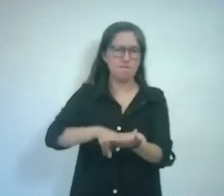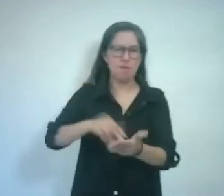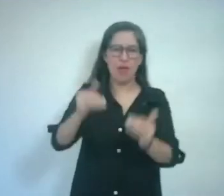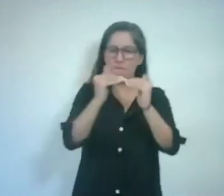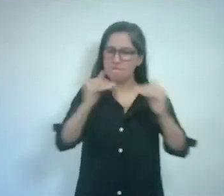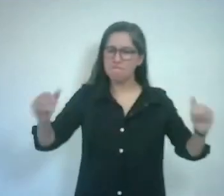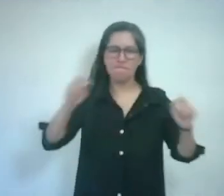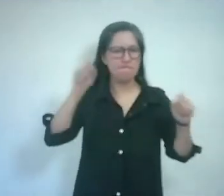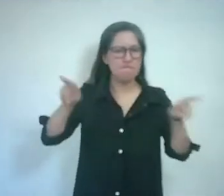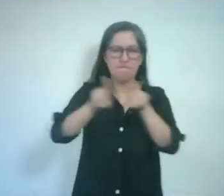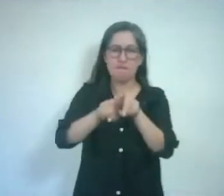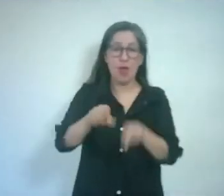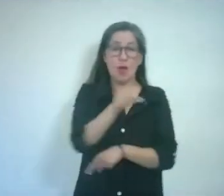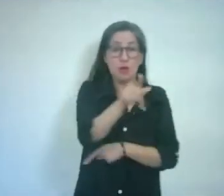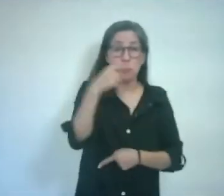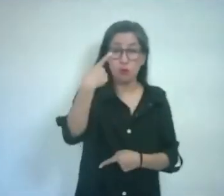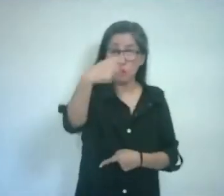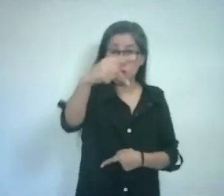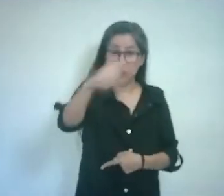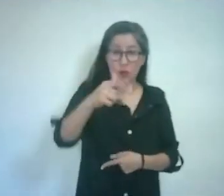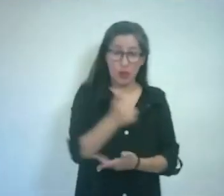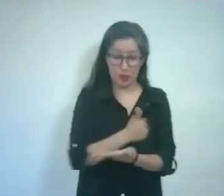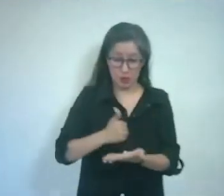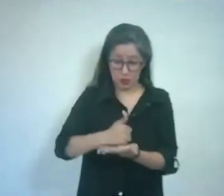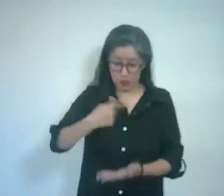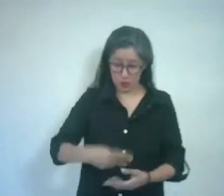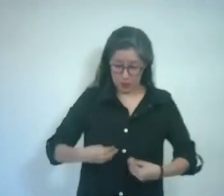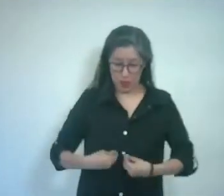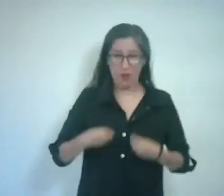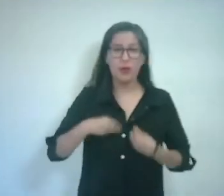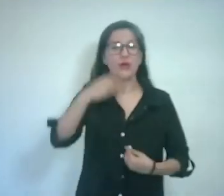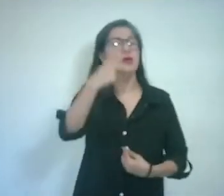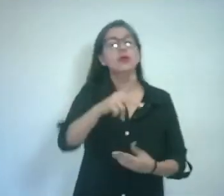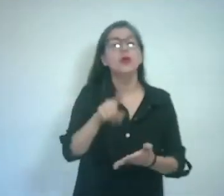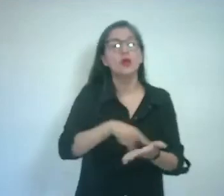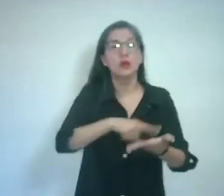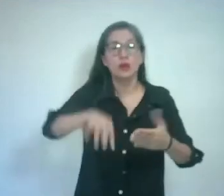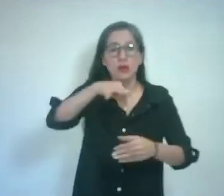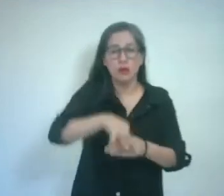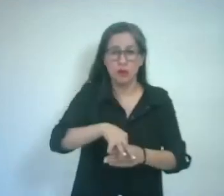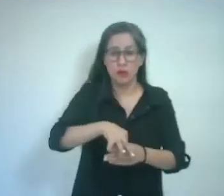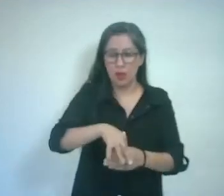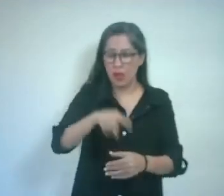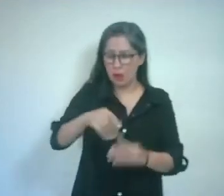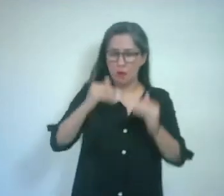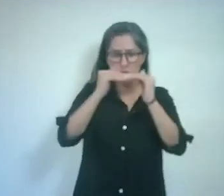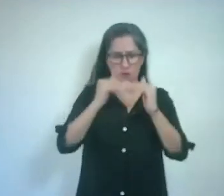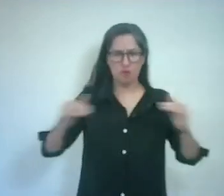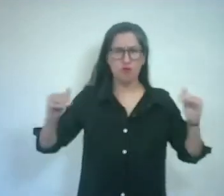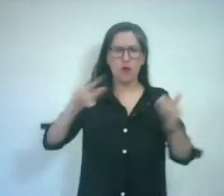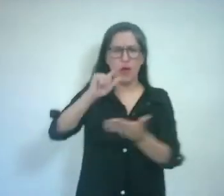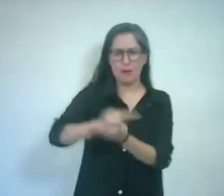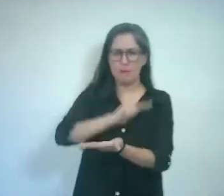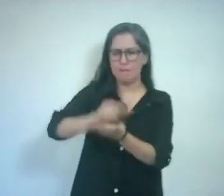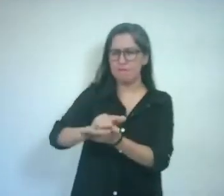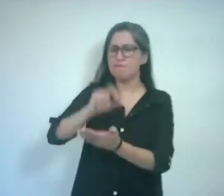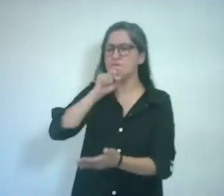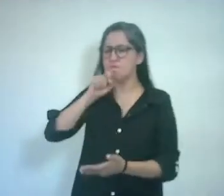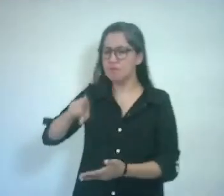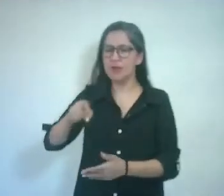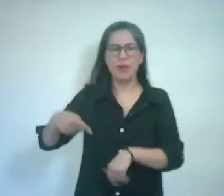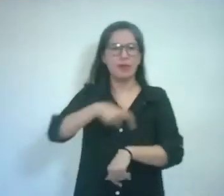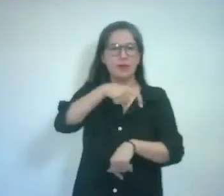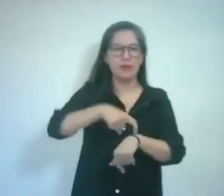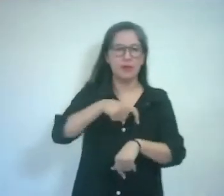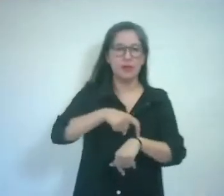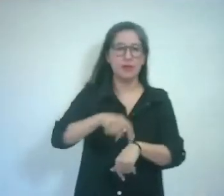ustedes, ciudadanas y ciudadanos, quienes con su voto determinan en condiciones de igualdad y legalidad los triunfos y